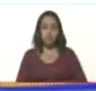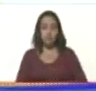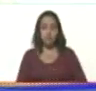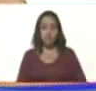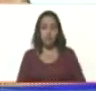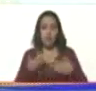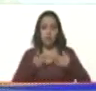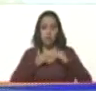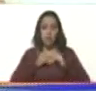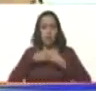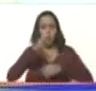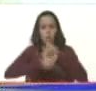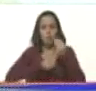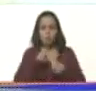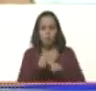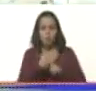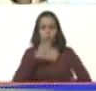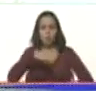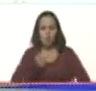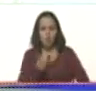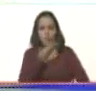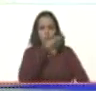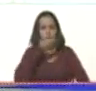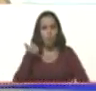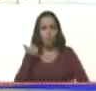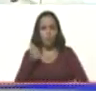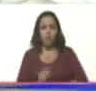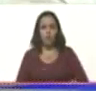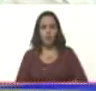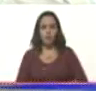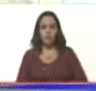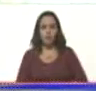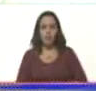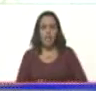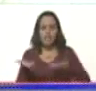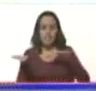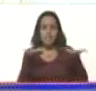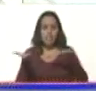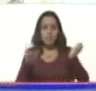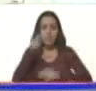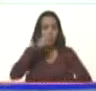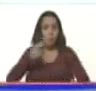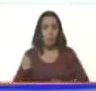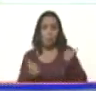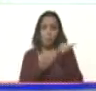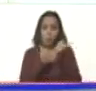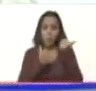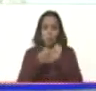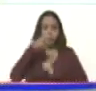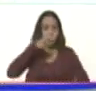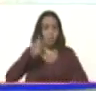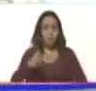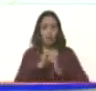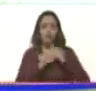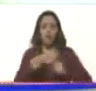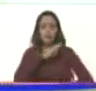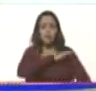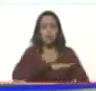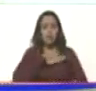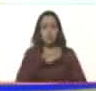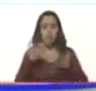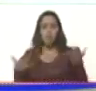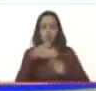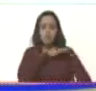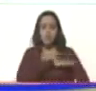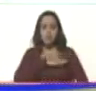todo, de cómo podemos mejorar el servicio al pueblo, el apoyo al pueblo y todas las misiones y grandes